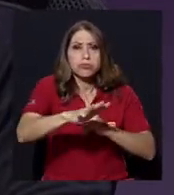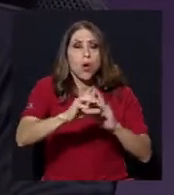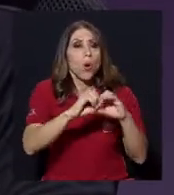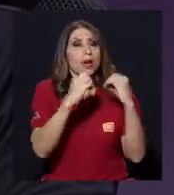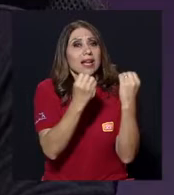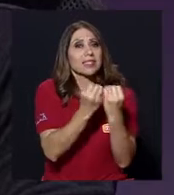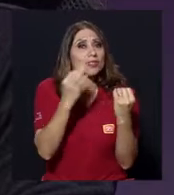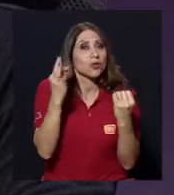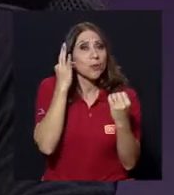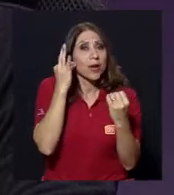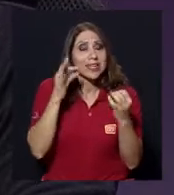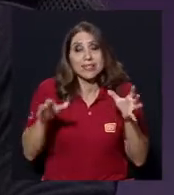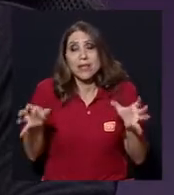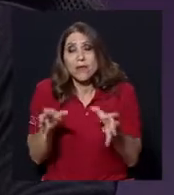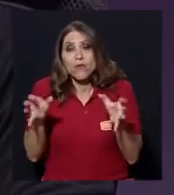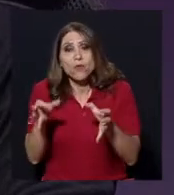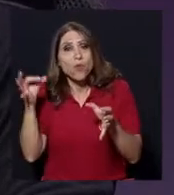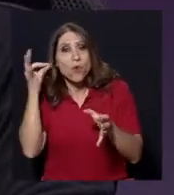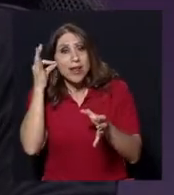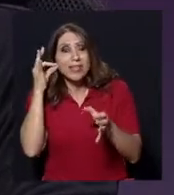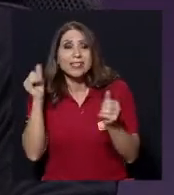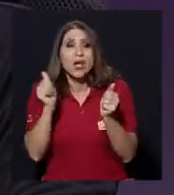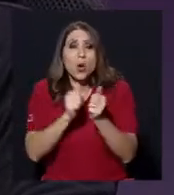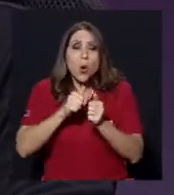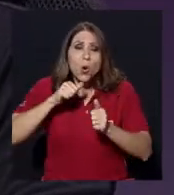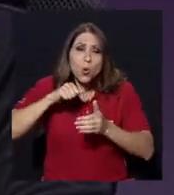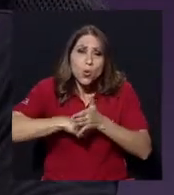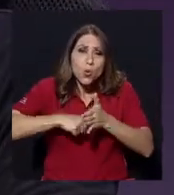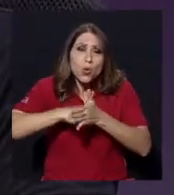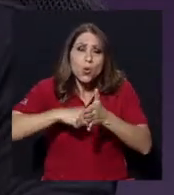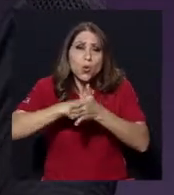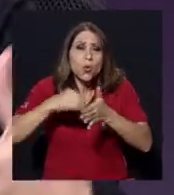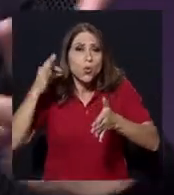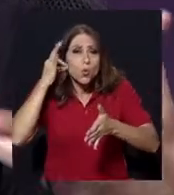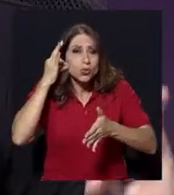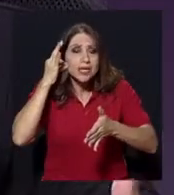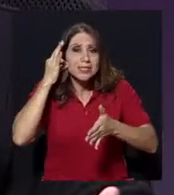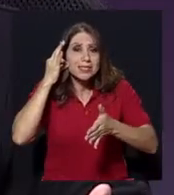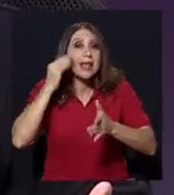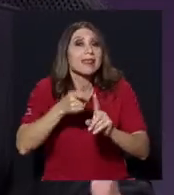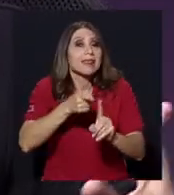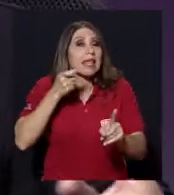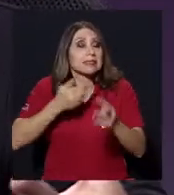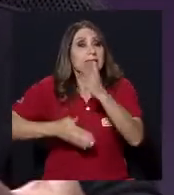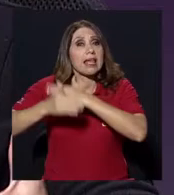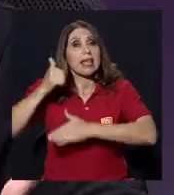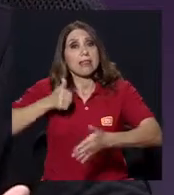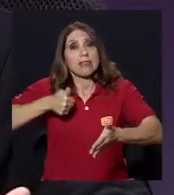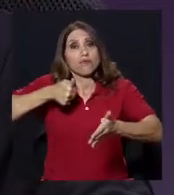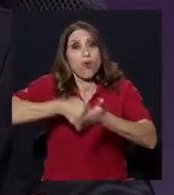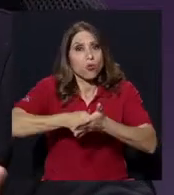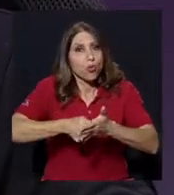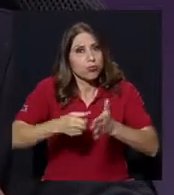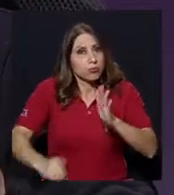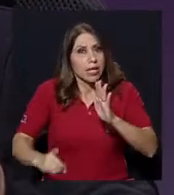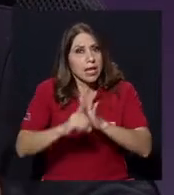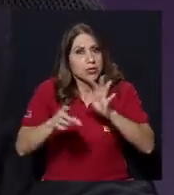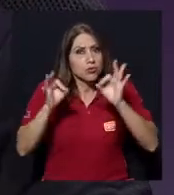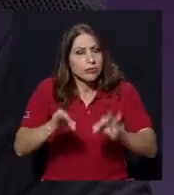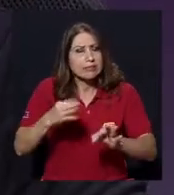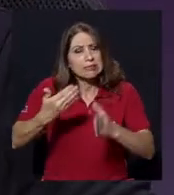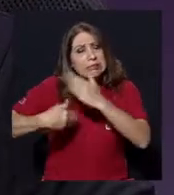organizaciones de mujeres y feministas, digamos, con sus luchas históricamente, desde el derecho al voto, que fue bastante peleado, ¿verdad? Y